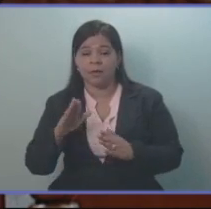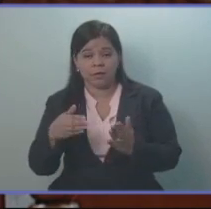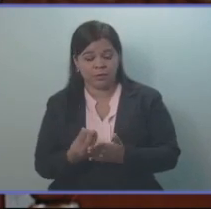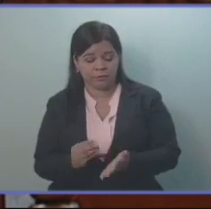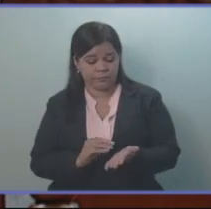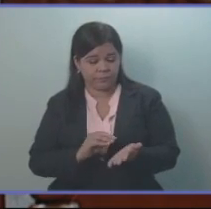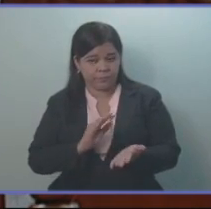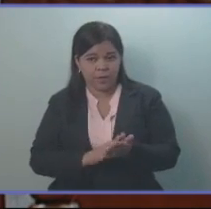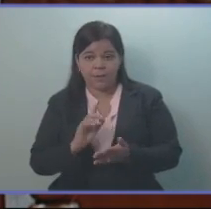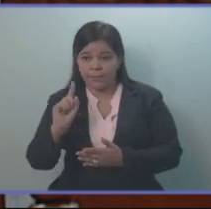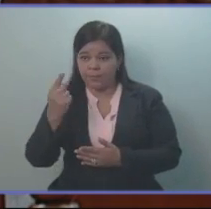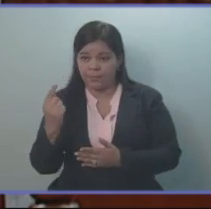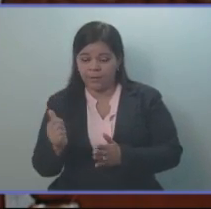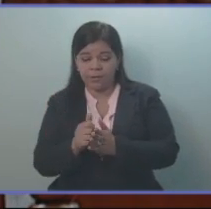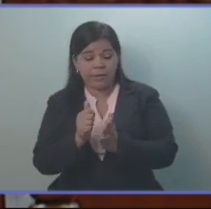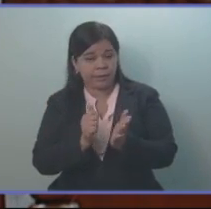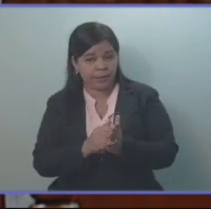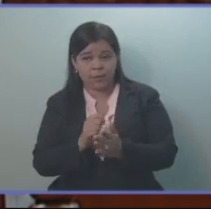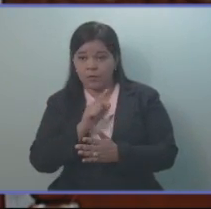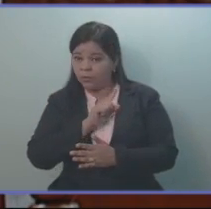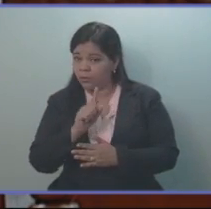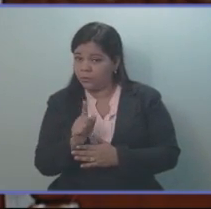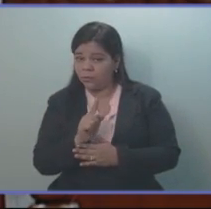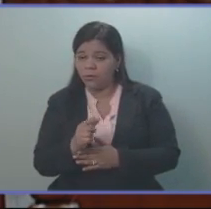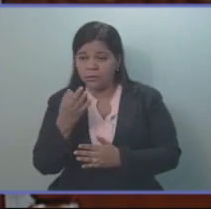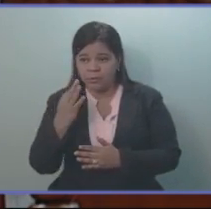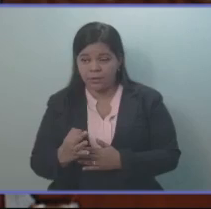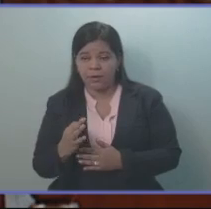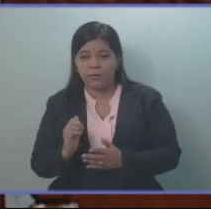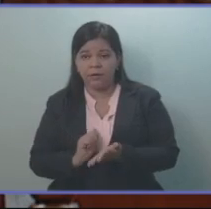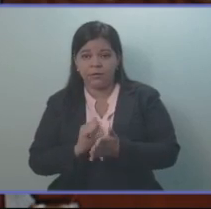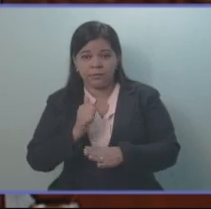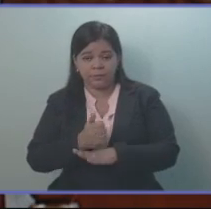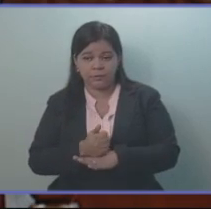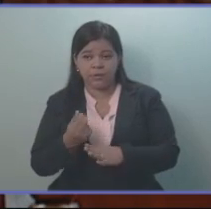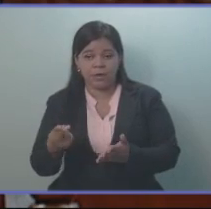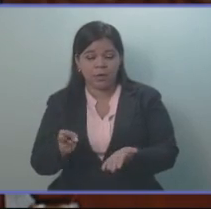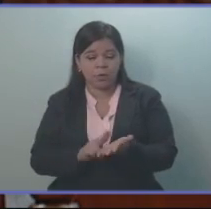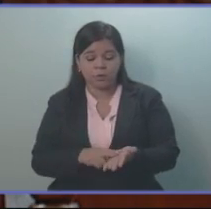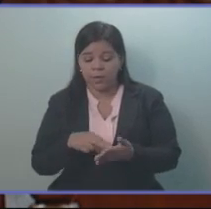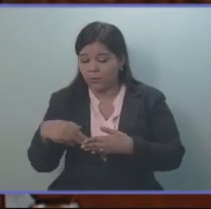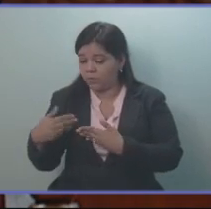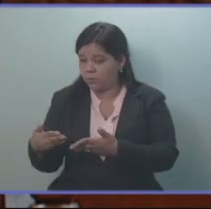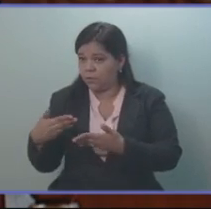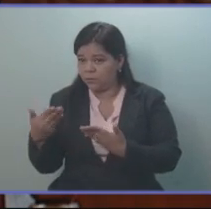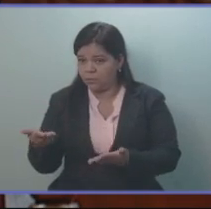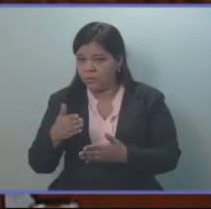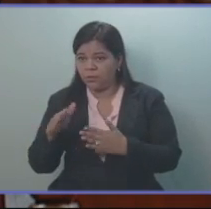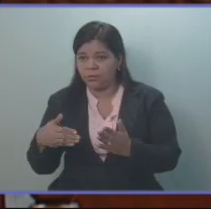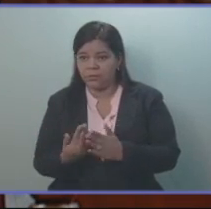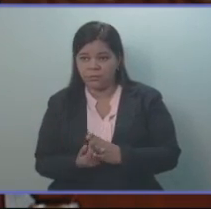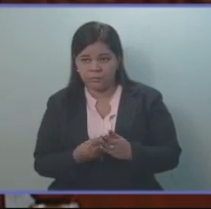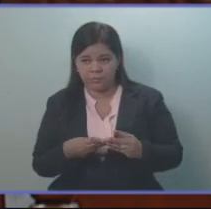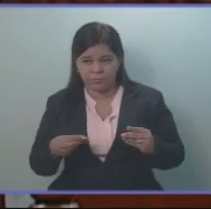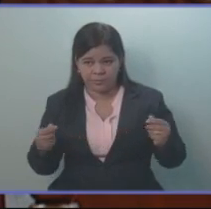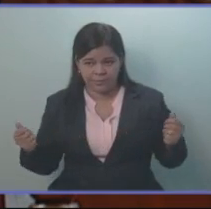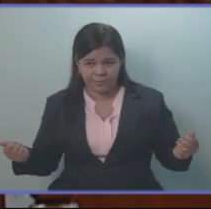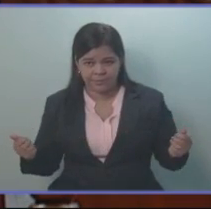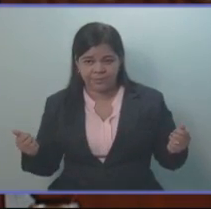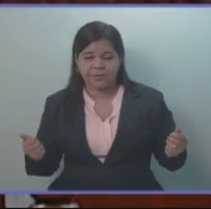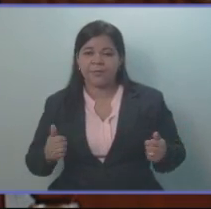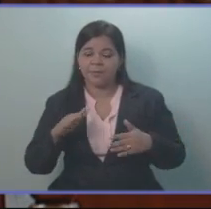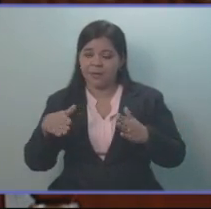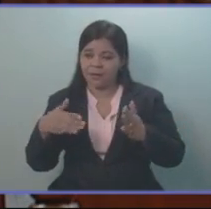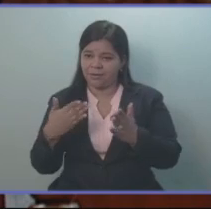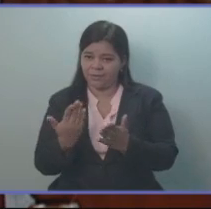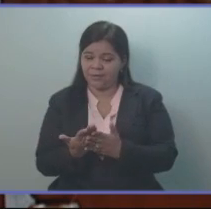inciso primero de este artículo es sin perjuicio de que se deberá estipular en el contrato de donación una condición resolutoria